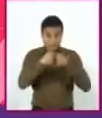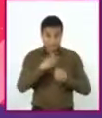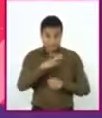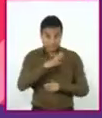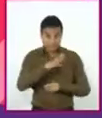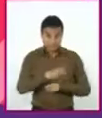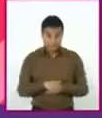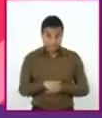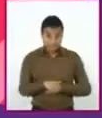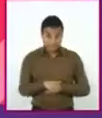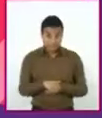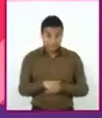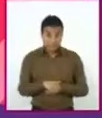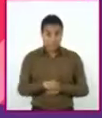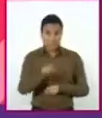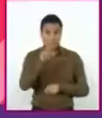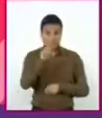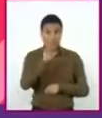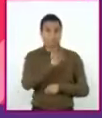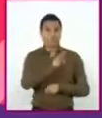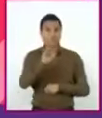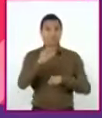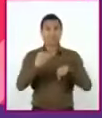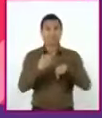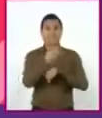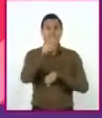¿Pueden localizar la entidad donde viven?